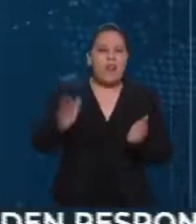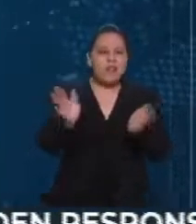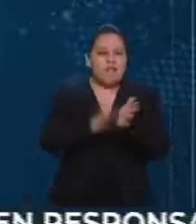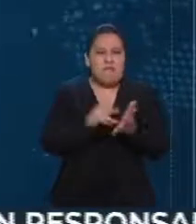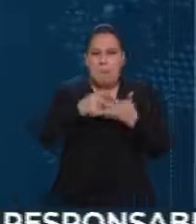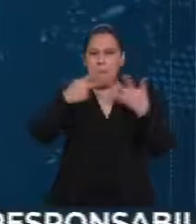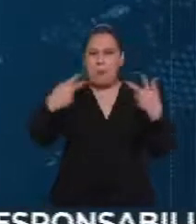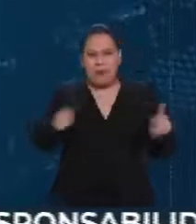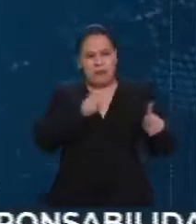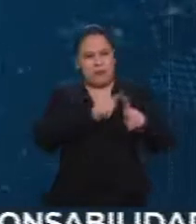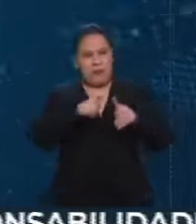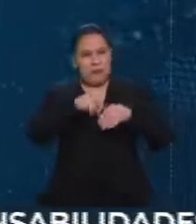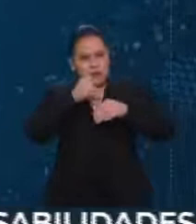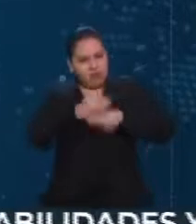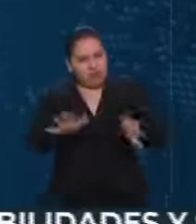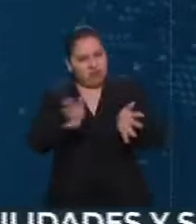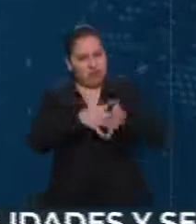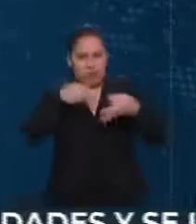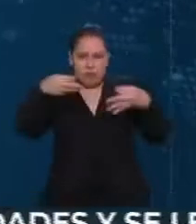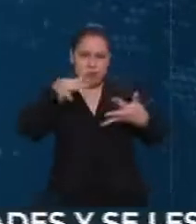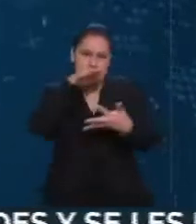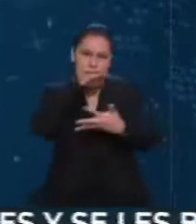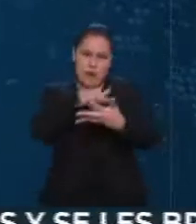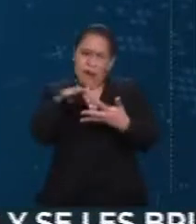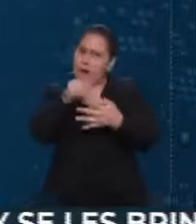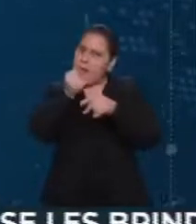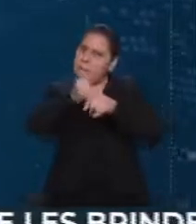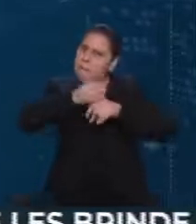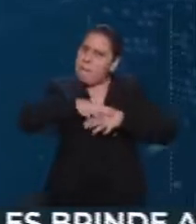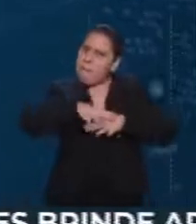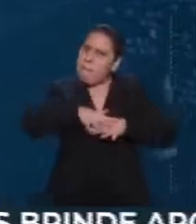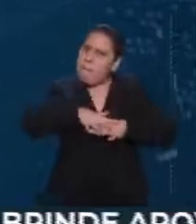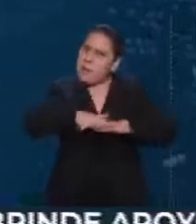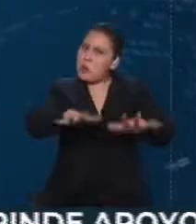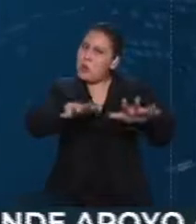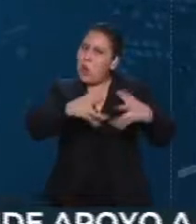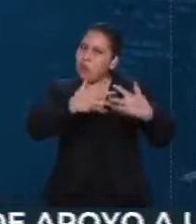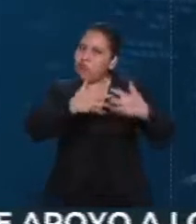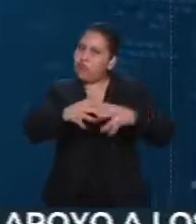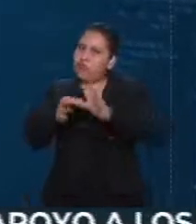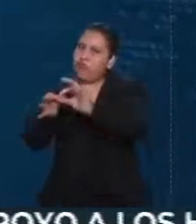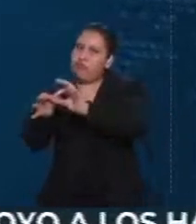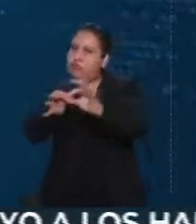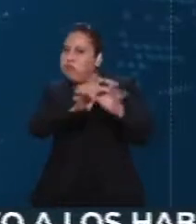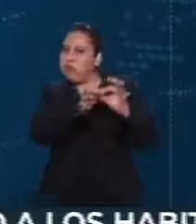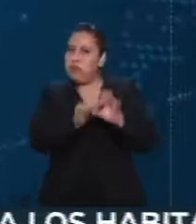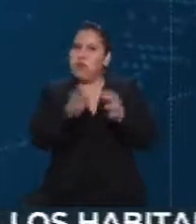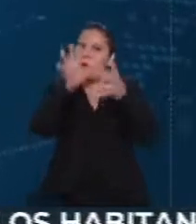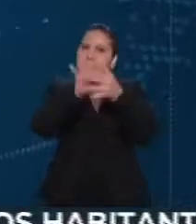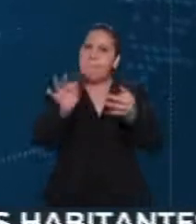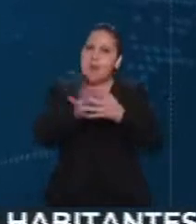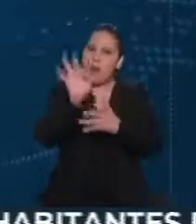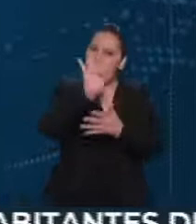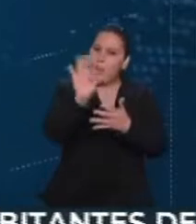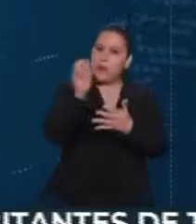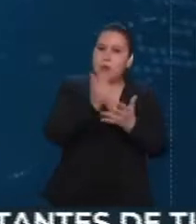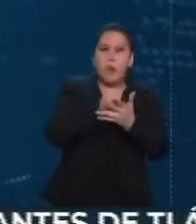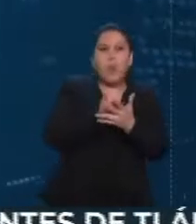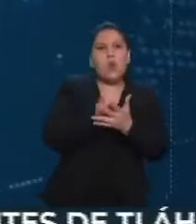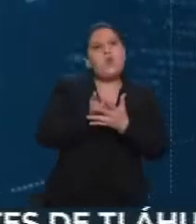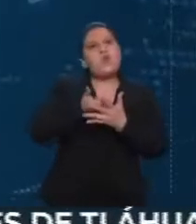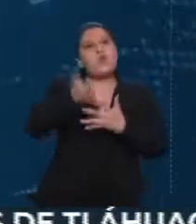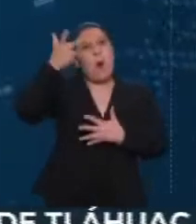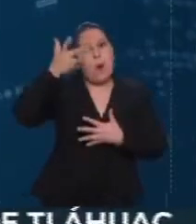de circulación nacional, como en una especie de información sincronizada, datos que hablan de la inflación y mucho el